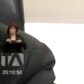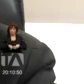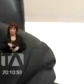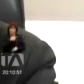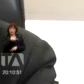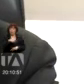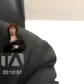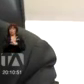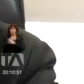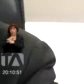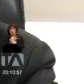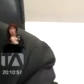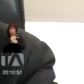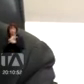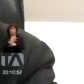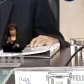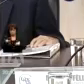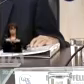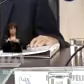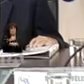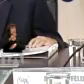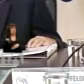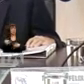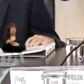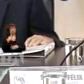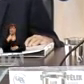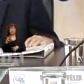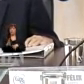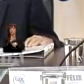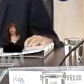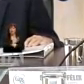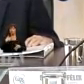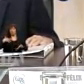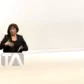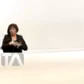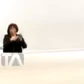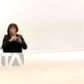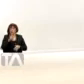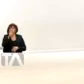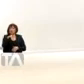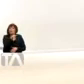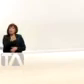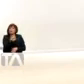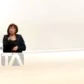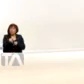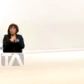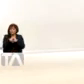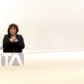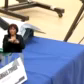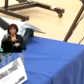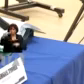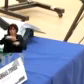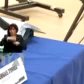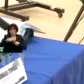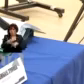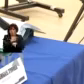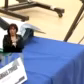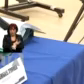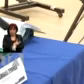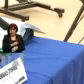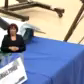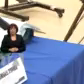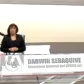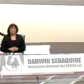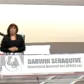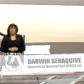Participación Transitorio aceptó todas las impugnaciones en contra de los 4 postulantes finalistas al cargo de Defensor Público. Y